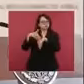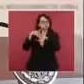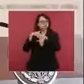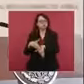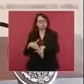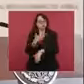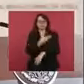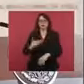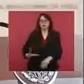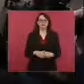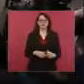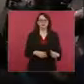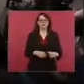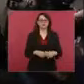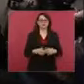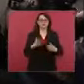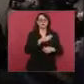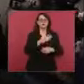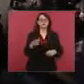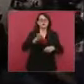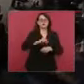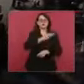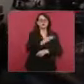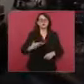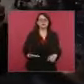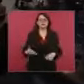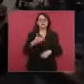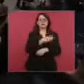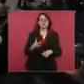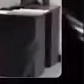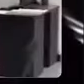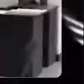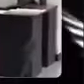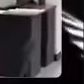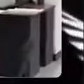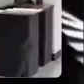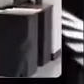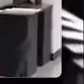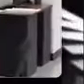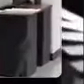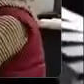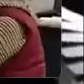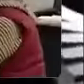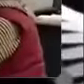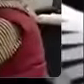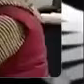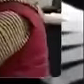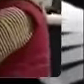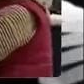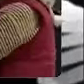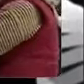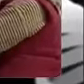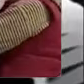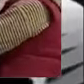candidato a Morena al gobierno de Guanajuato. ¿Y quiénes presentaron la denuncia contra él? Mujeres de Morena, que acudieron a la